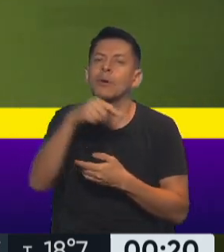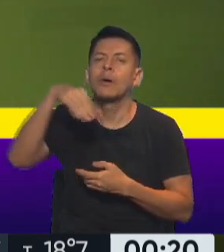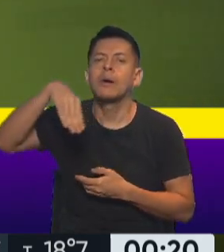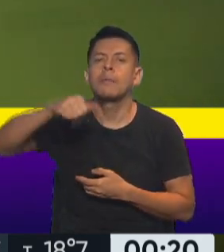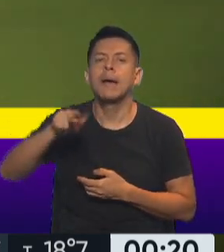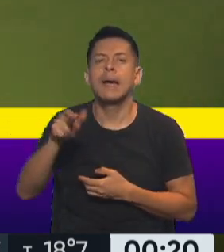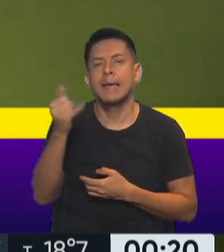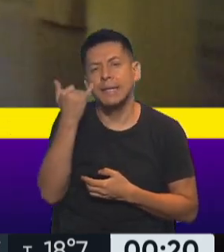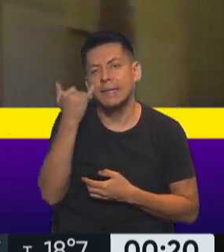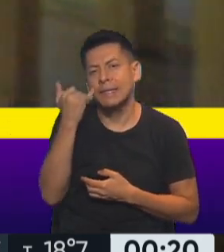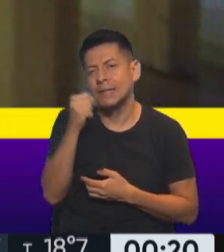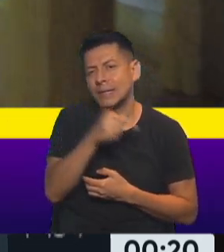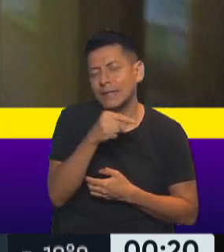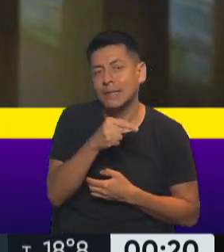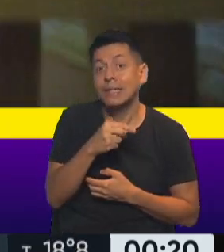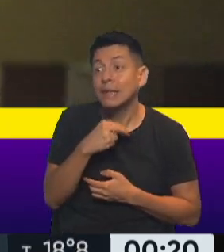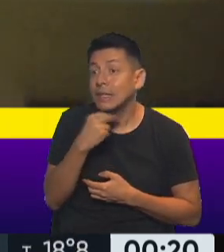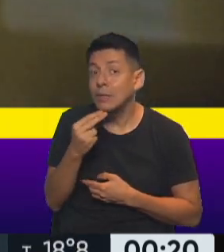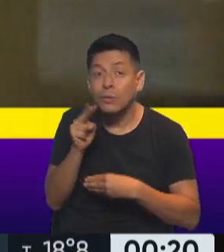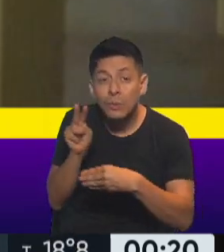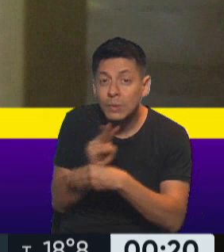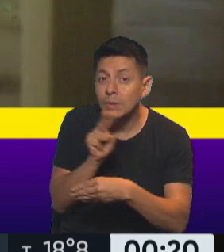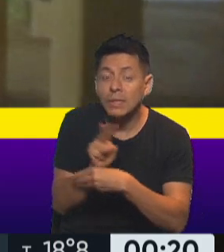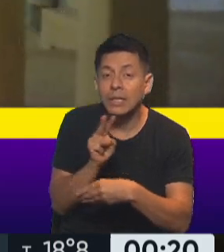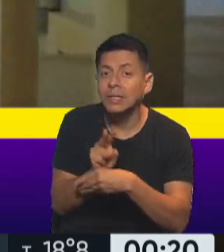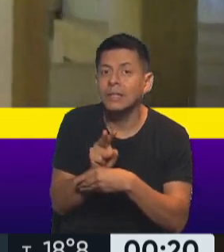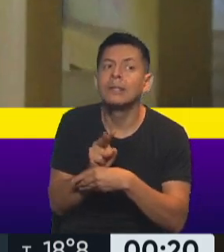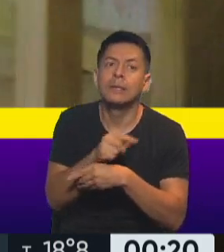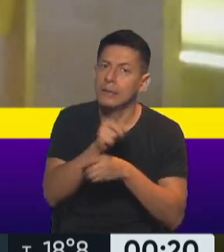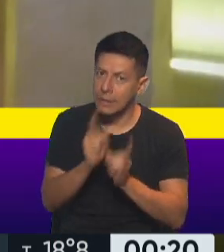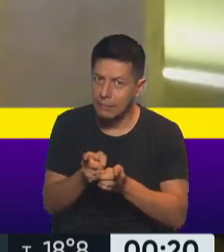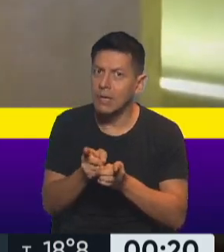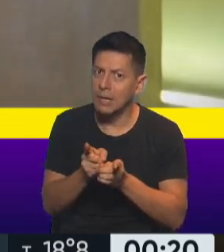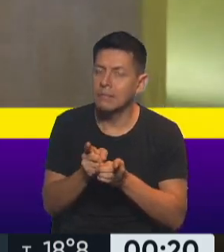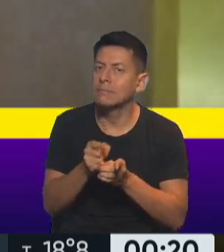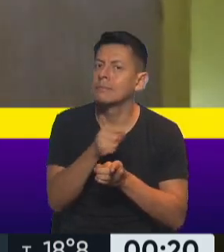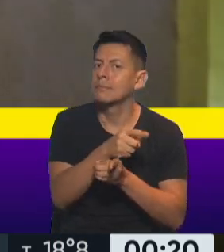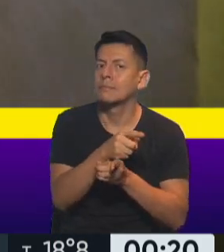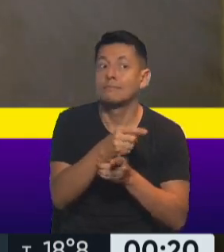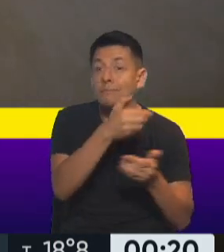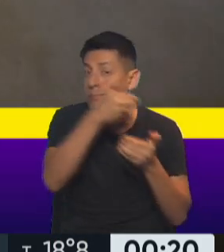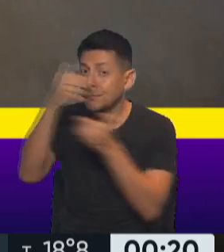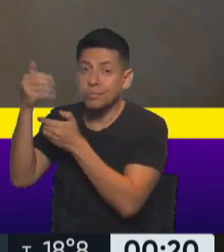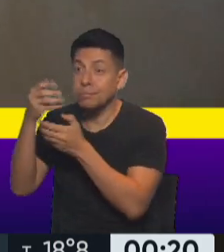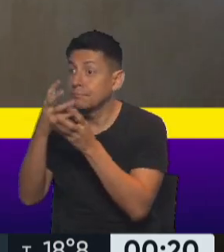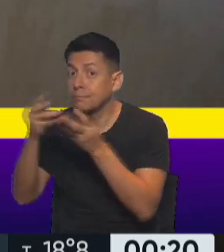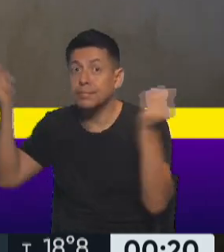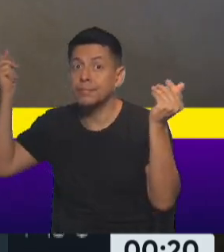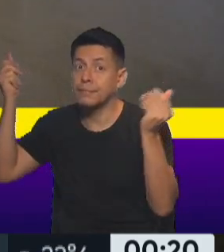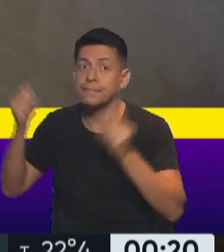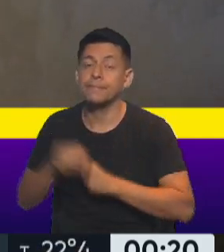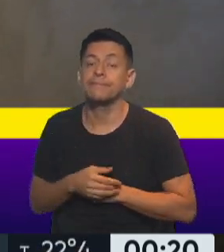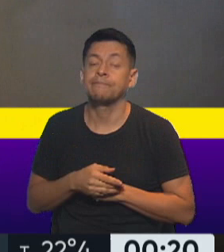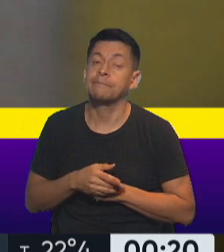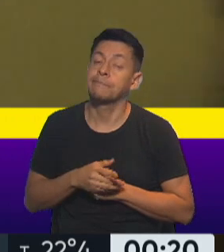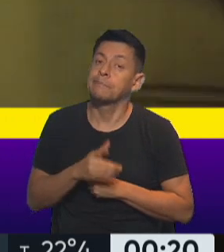que protegiendo a su hijo, ella también fue desaparecida. Me parece